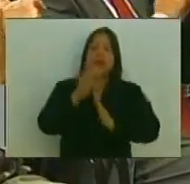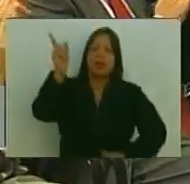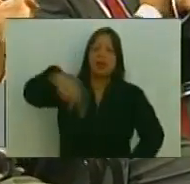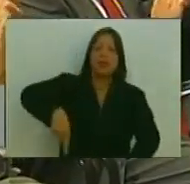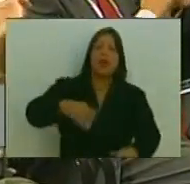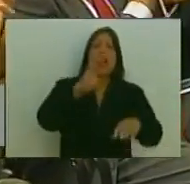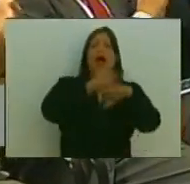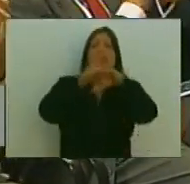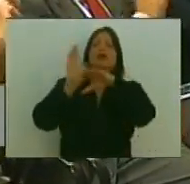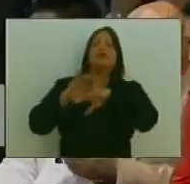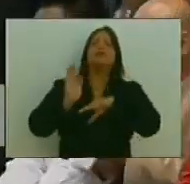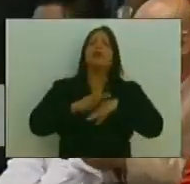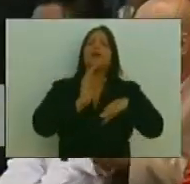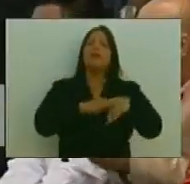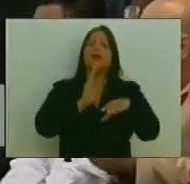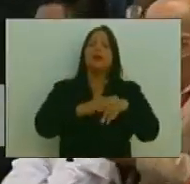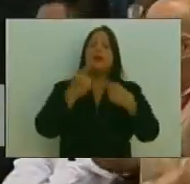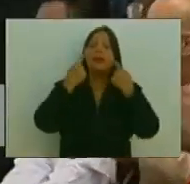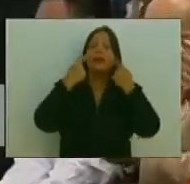hago un llamado,